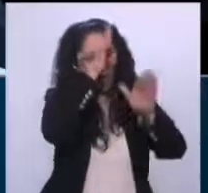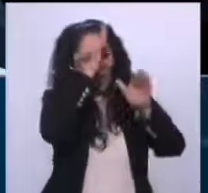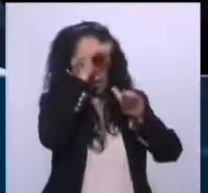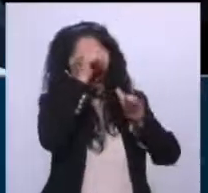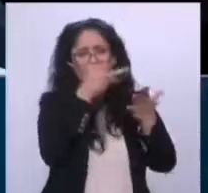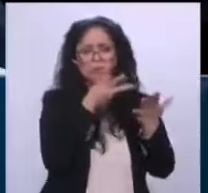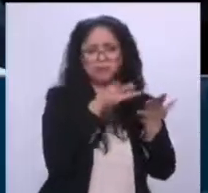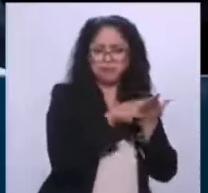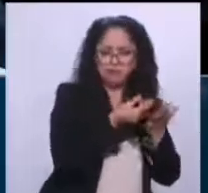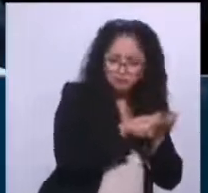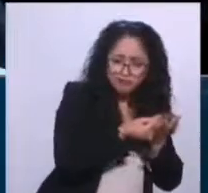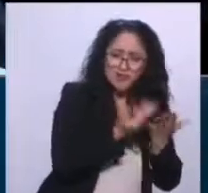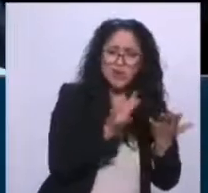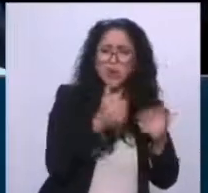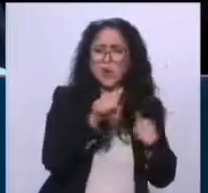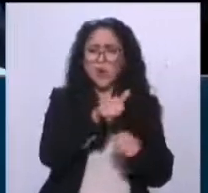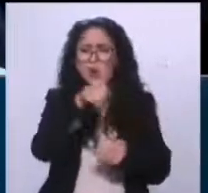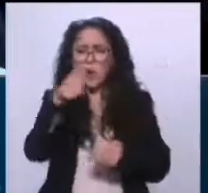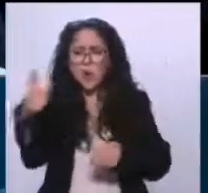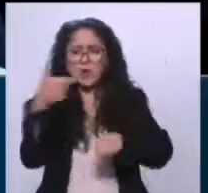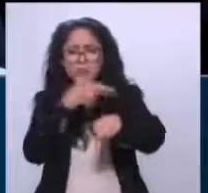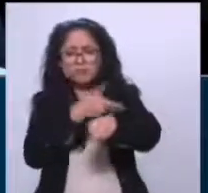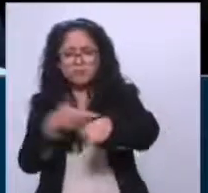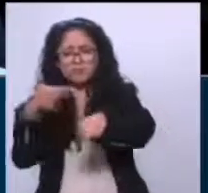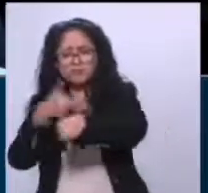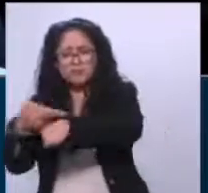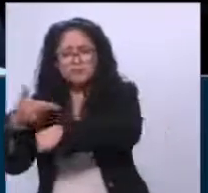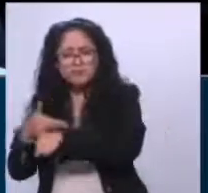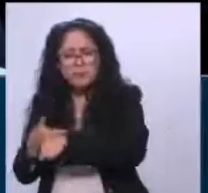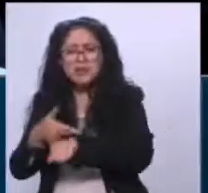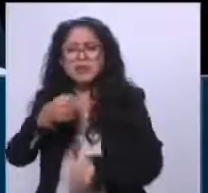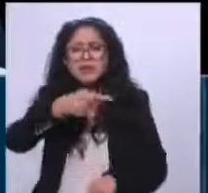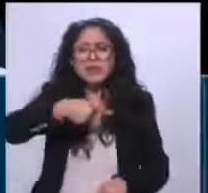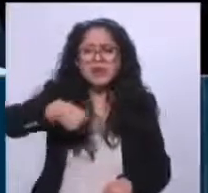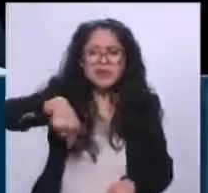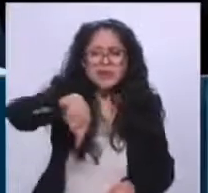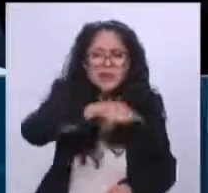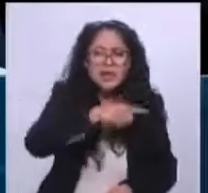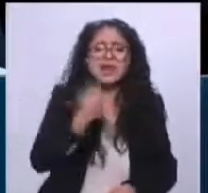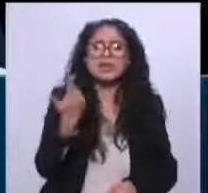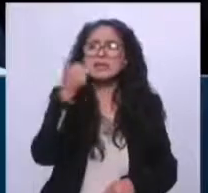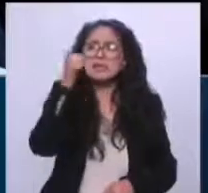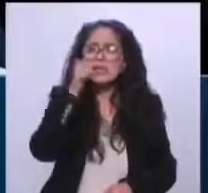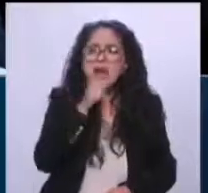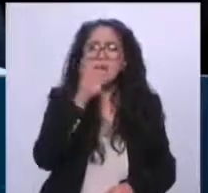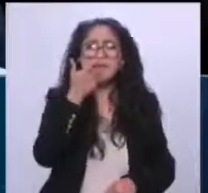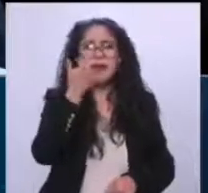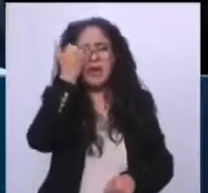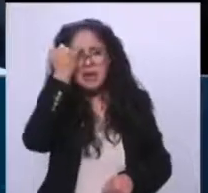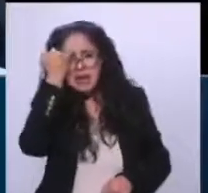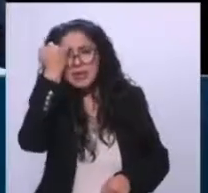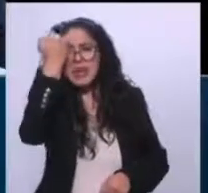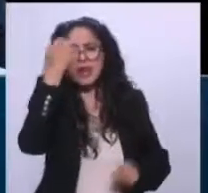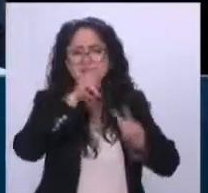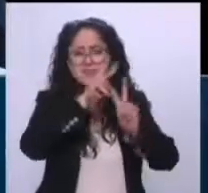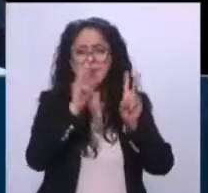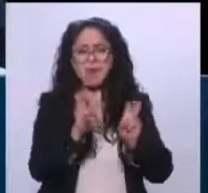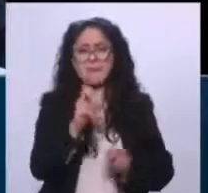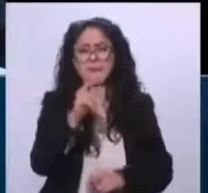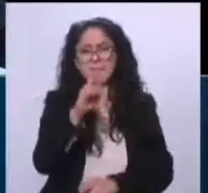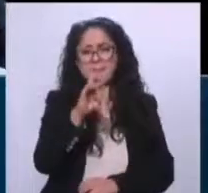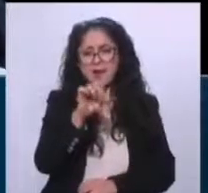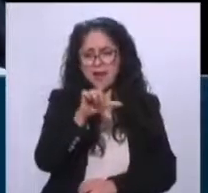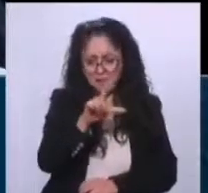y de una serie de formas de solución de controversias que son supuestos dentro del sistema penal acusatorio. Es decir,